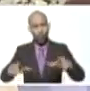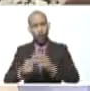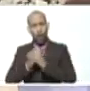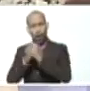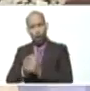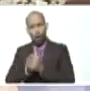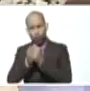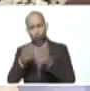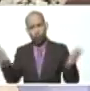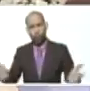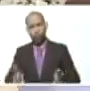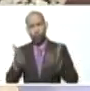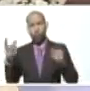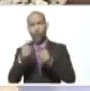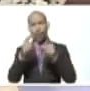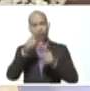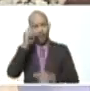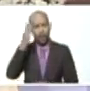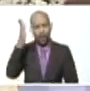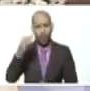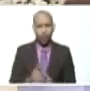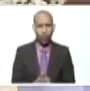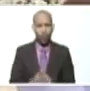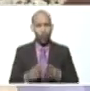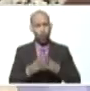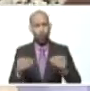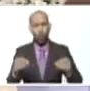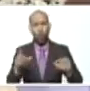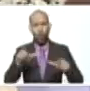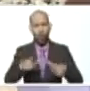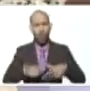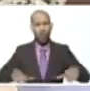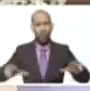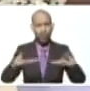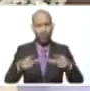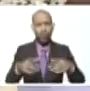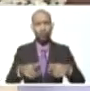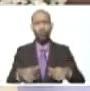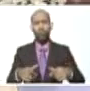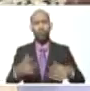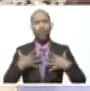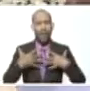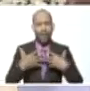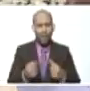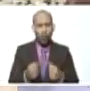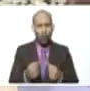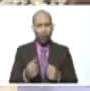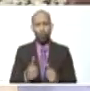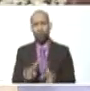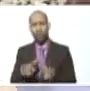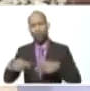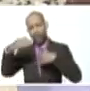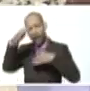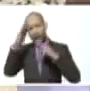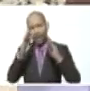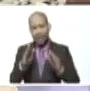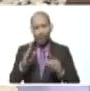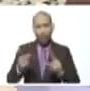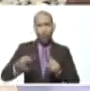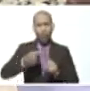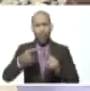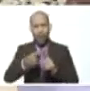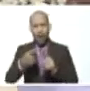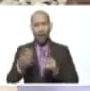y evangelización, está el aporte en el campo de la salud, instaurando centros anexos para la atención primaria,